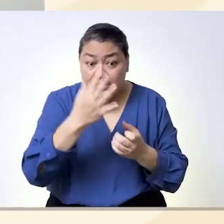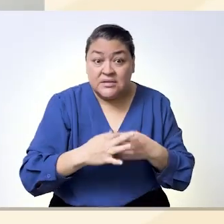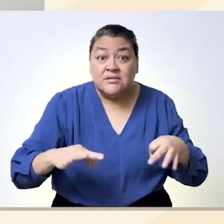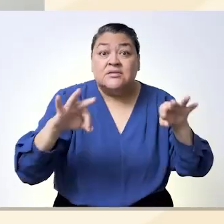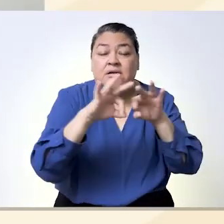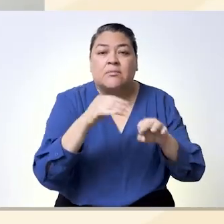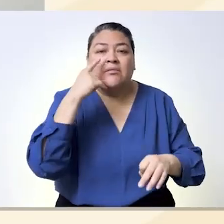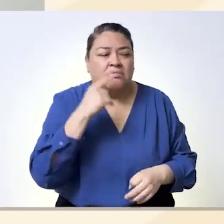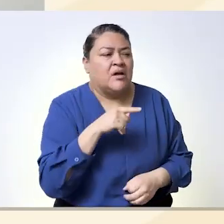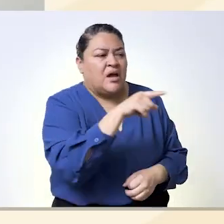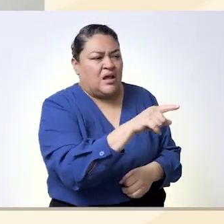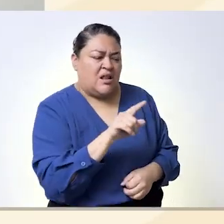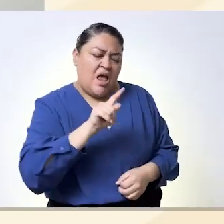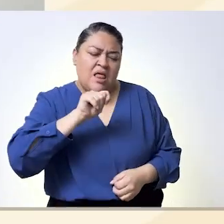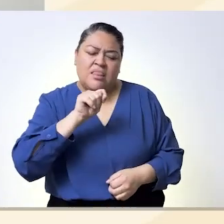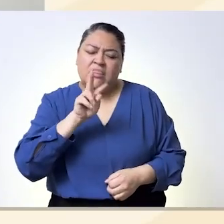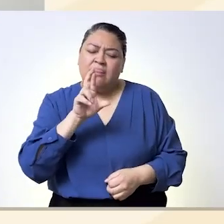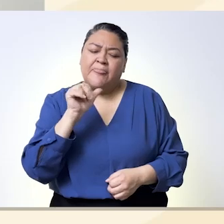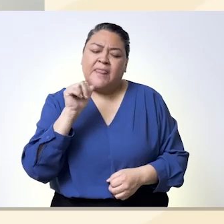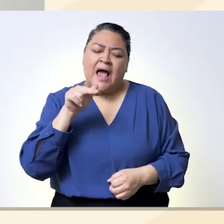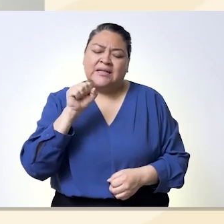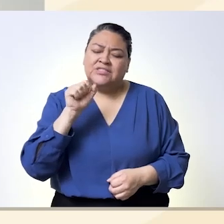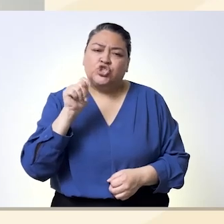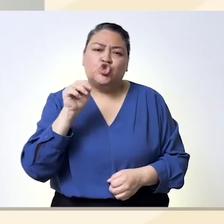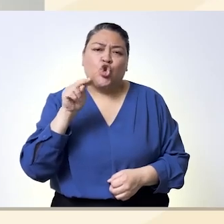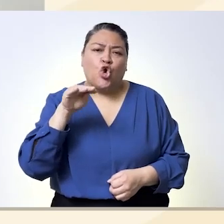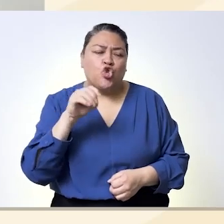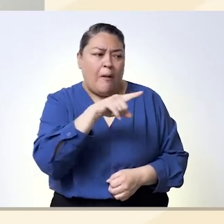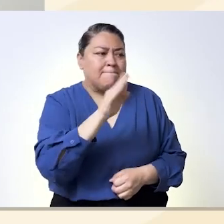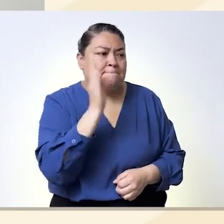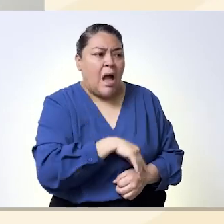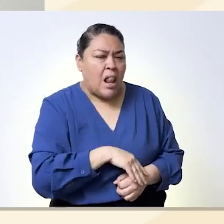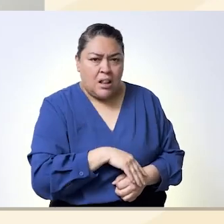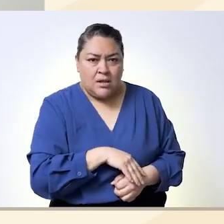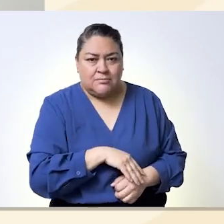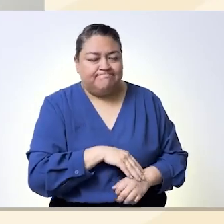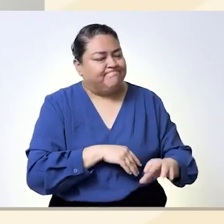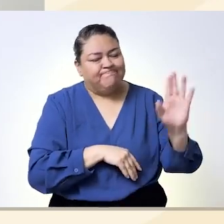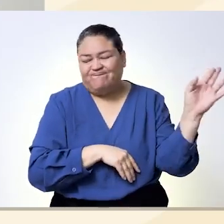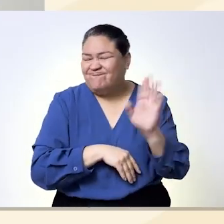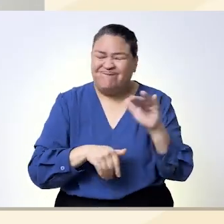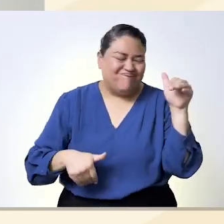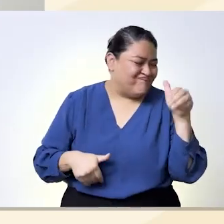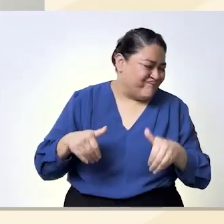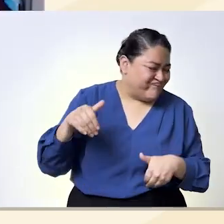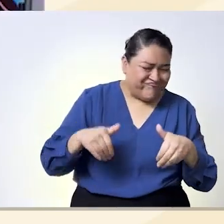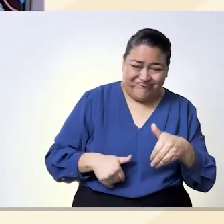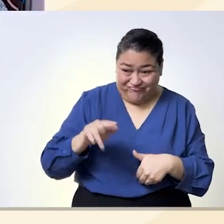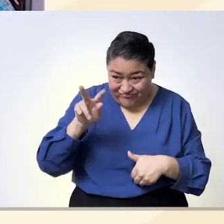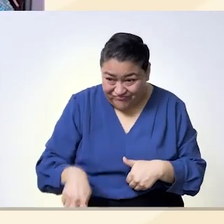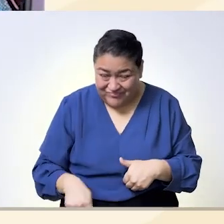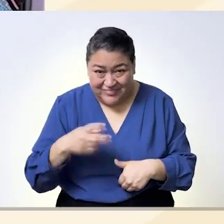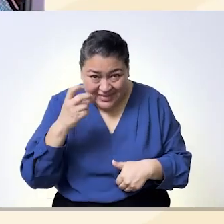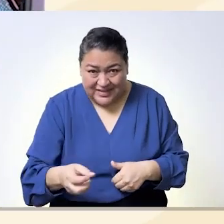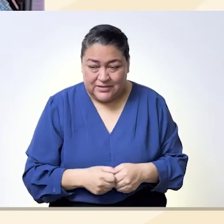que ver mucho con la importancia de abandonar términos como trastorno. No sé qué opinan ustedes de esta palabra, que quizá es una de nuestras palabras más